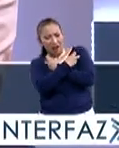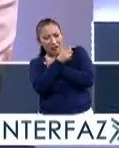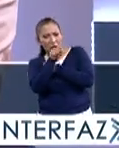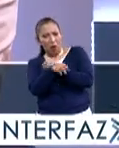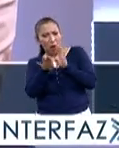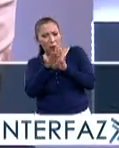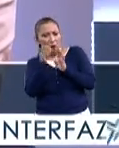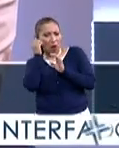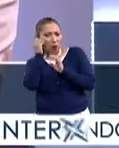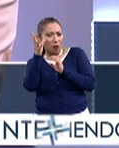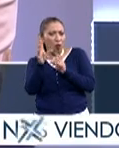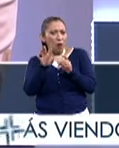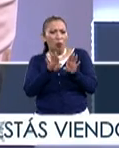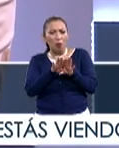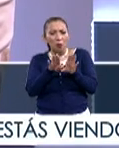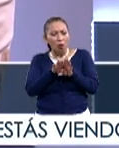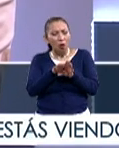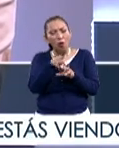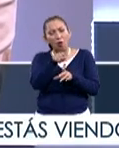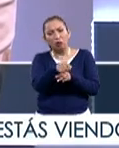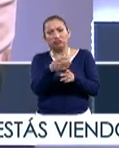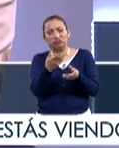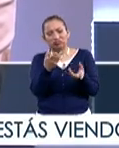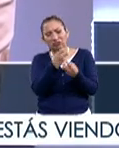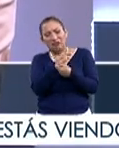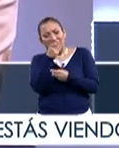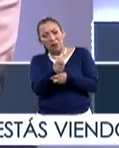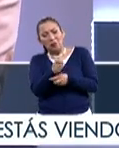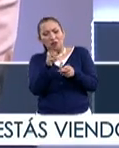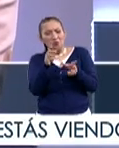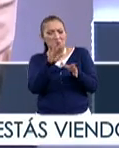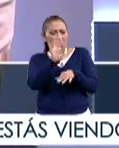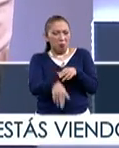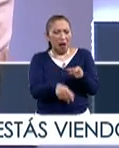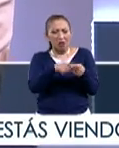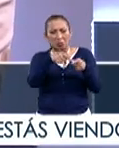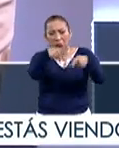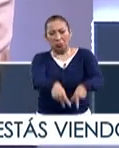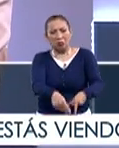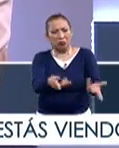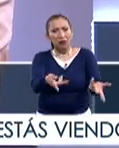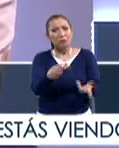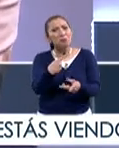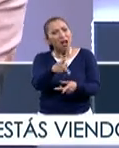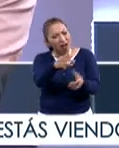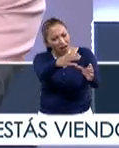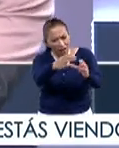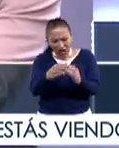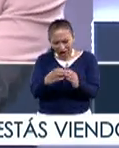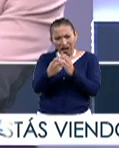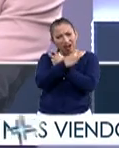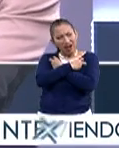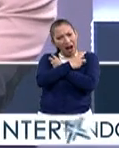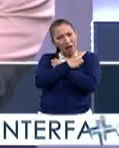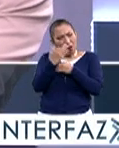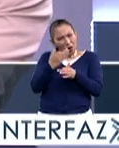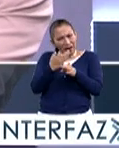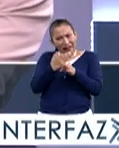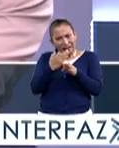bien de olvido o de, en la actualidad, de cremación o de entierro? Pero la calavera para la